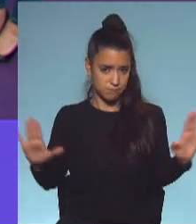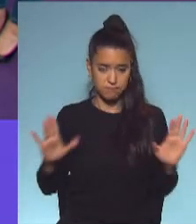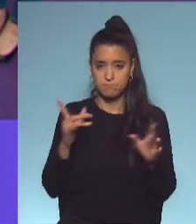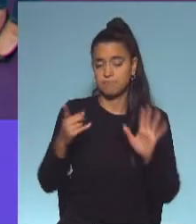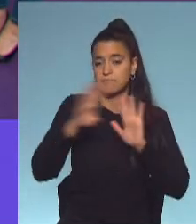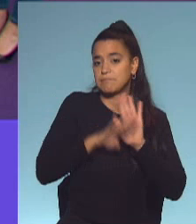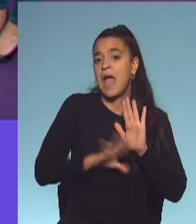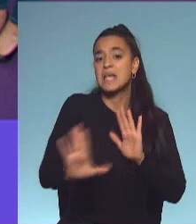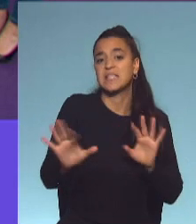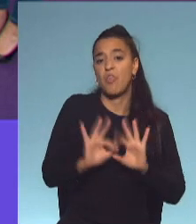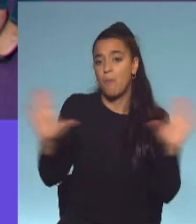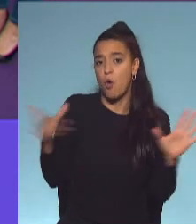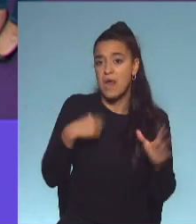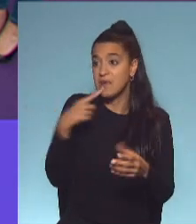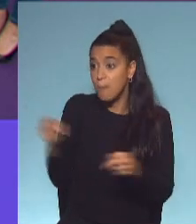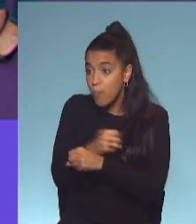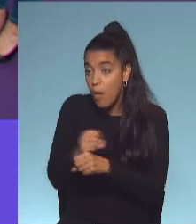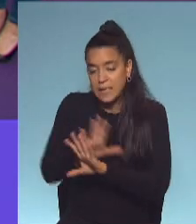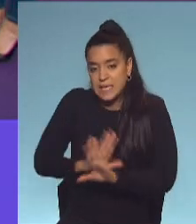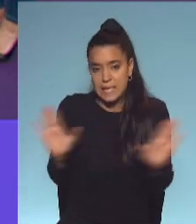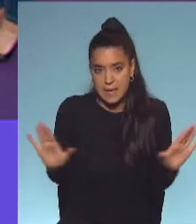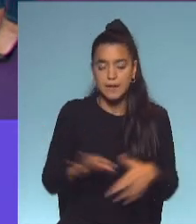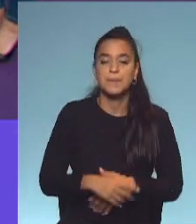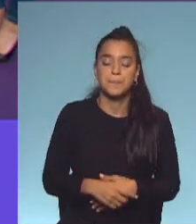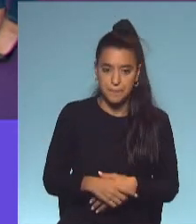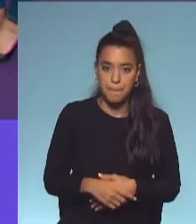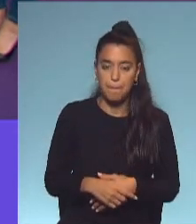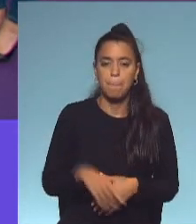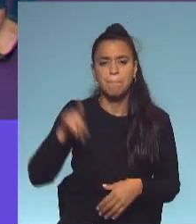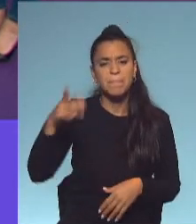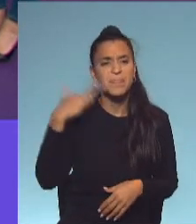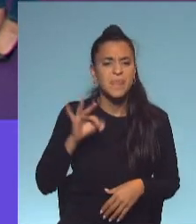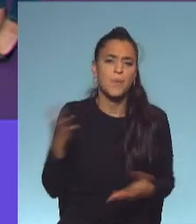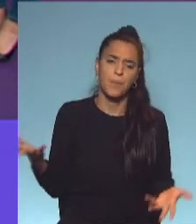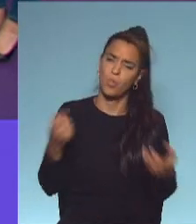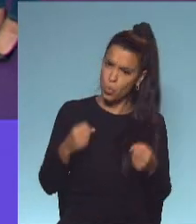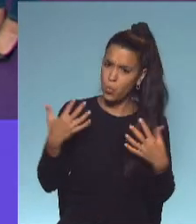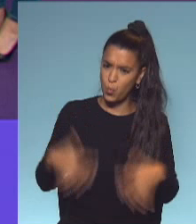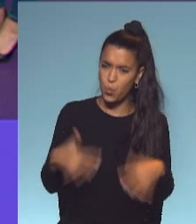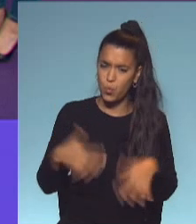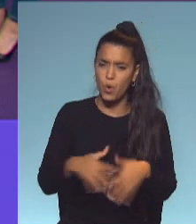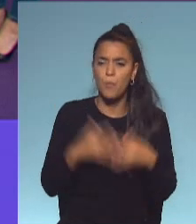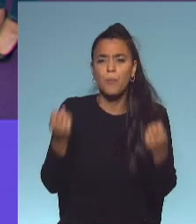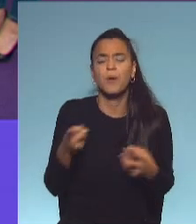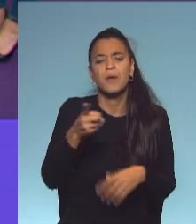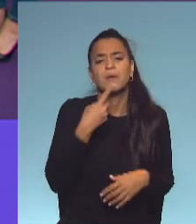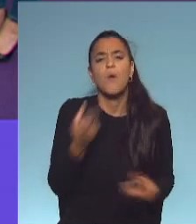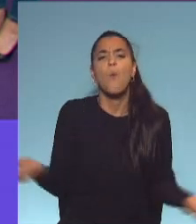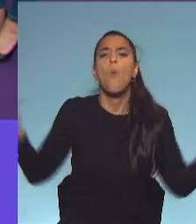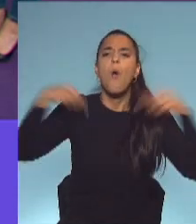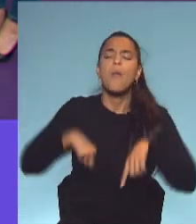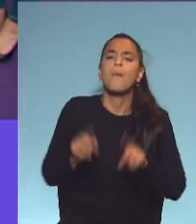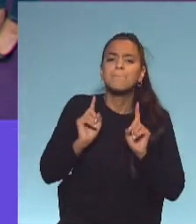las reglas de la democracia y hay que convivir con ellas. Deberían ser muy duros. ¿Sabes por qué te digo? Porque si no, volvemos